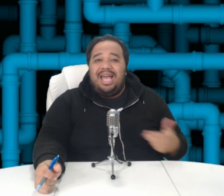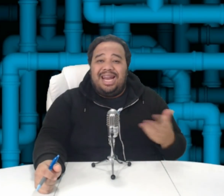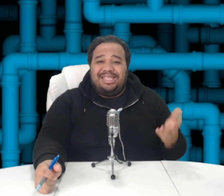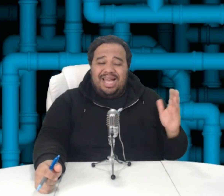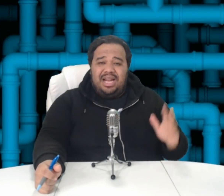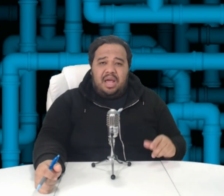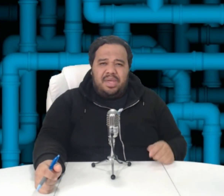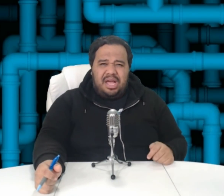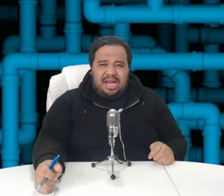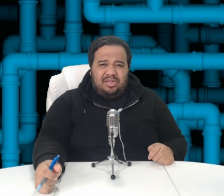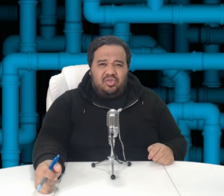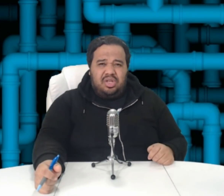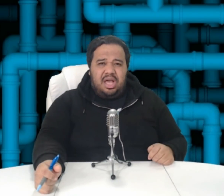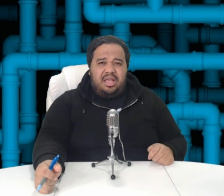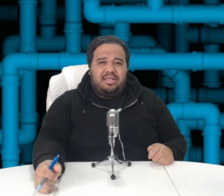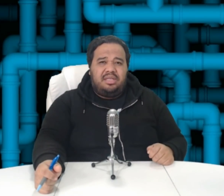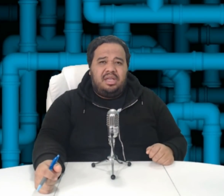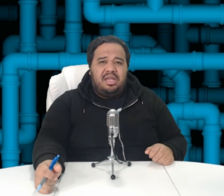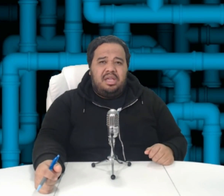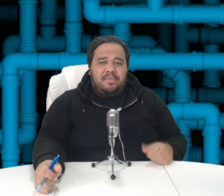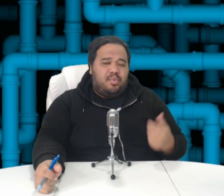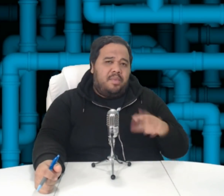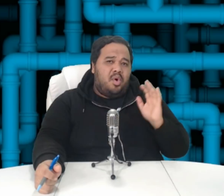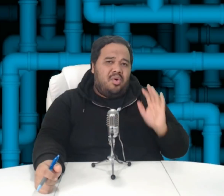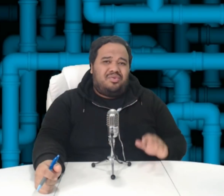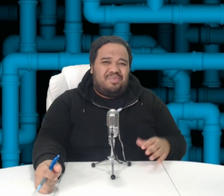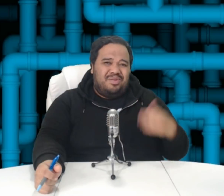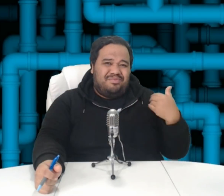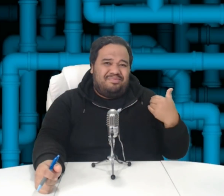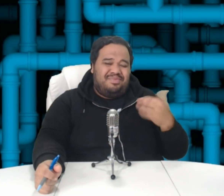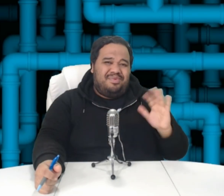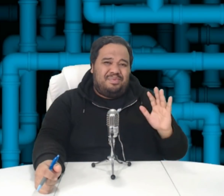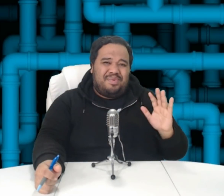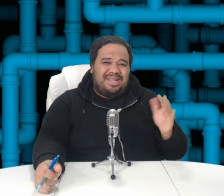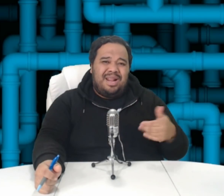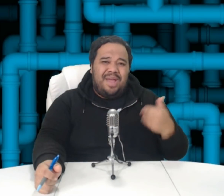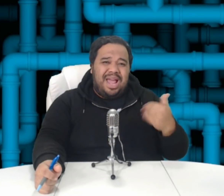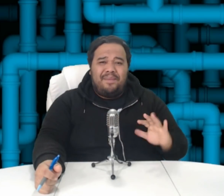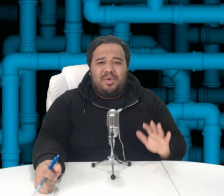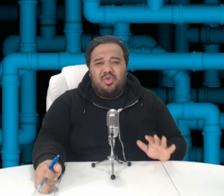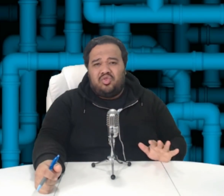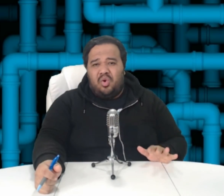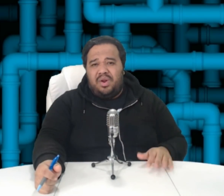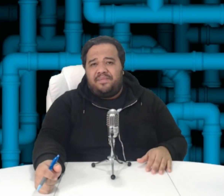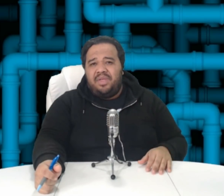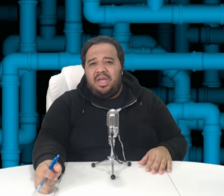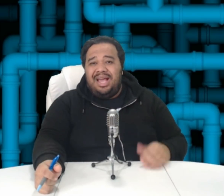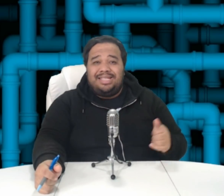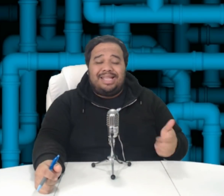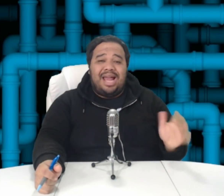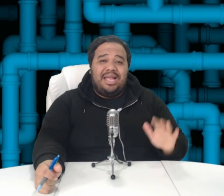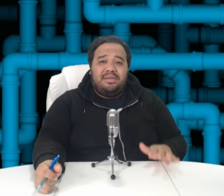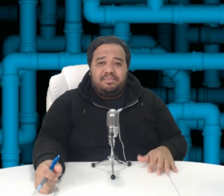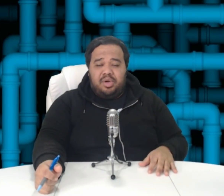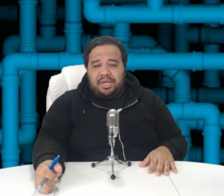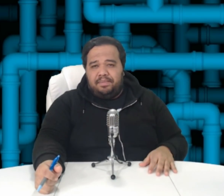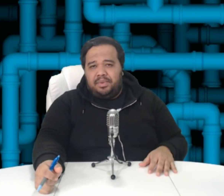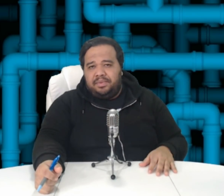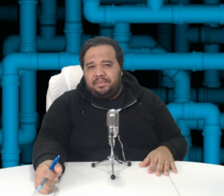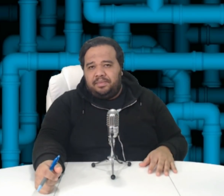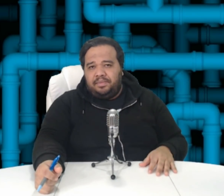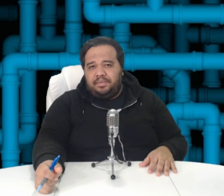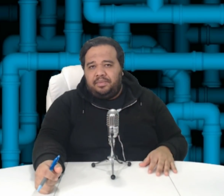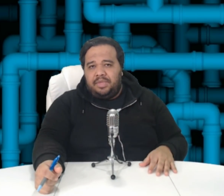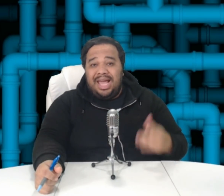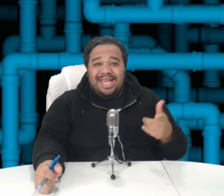es desgraciarle la vida a las sociedades. Y podemos, bueno, tener ejemplos nos sobra. Stalin, por